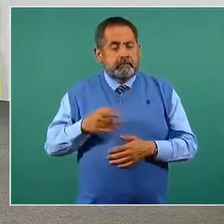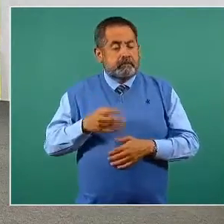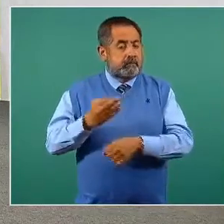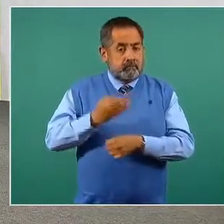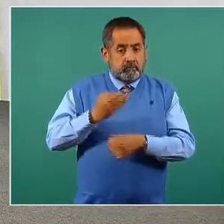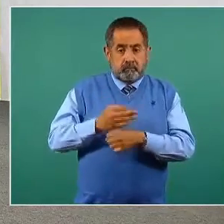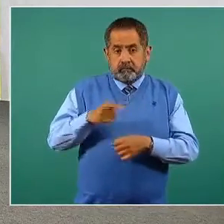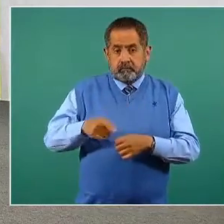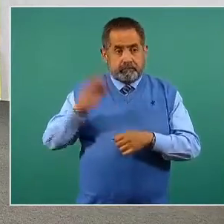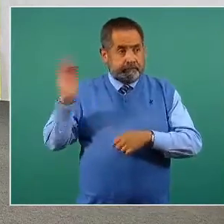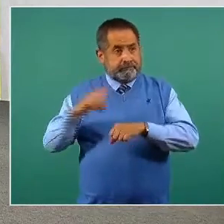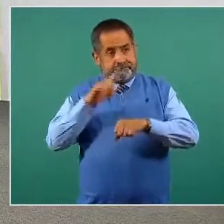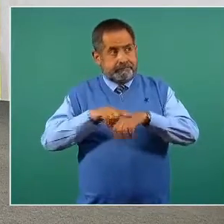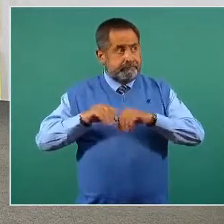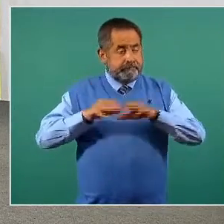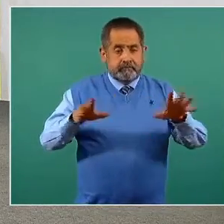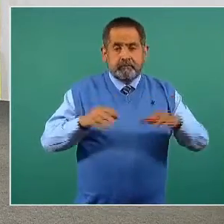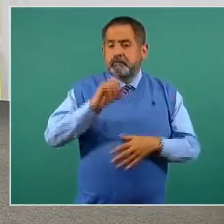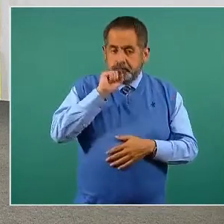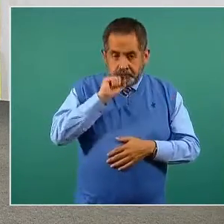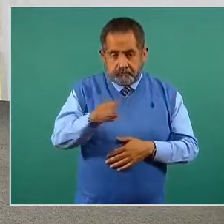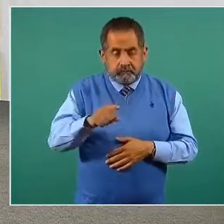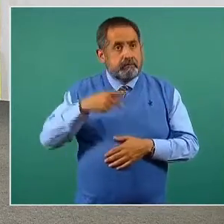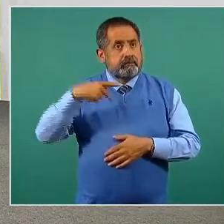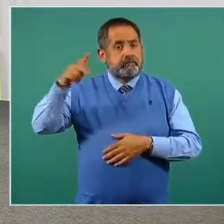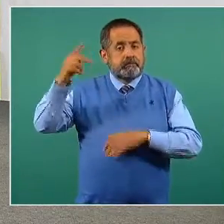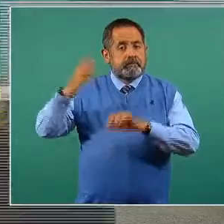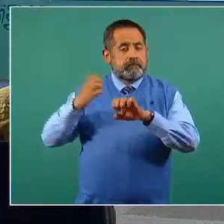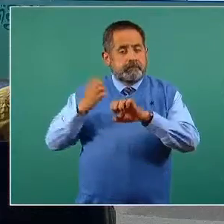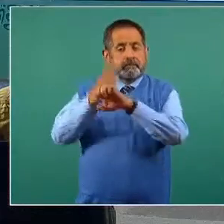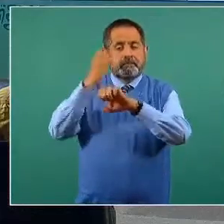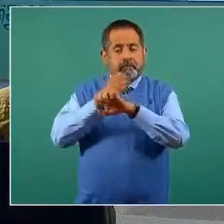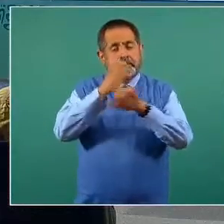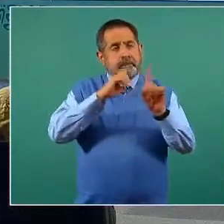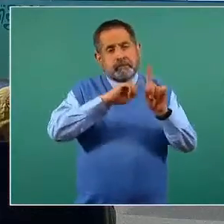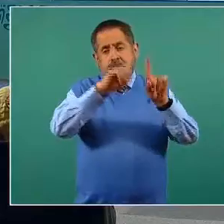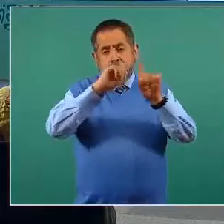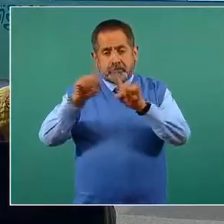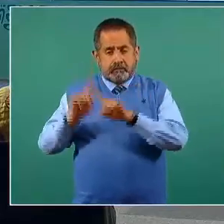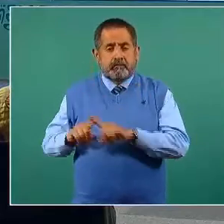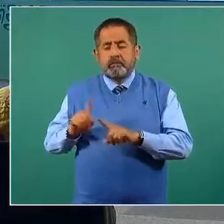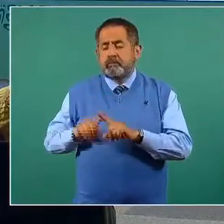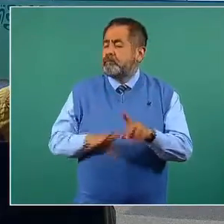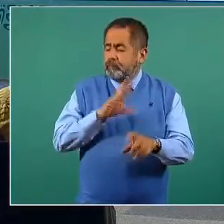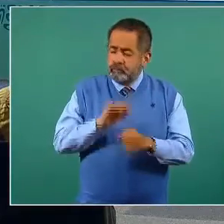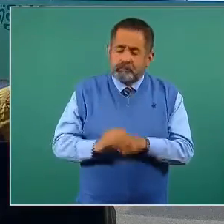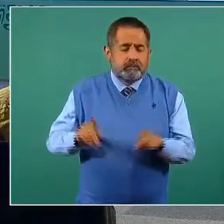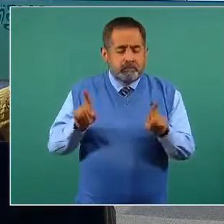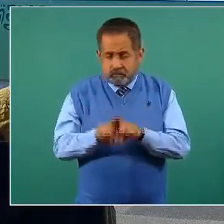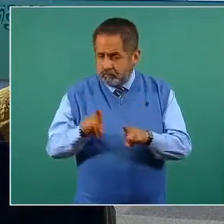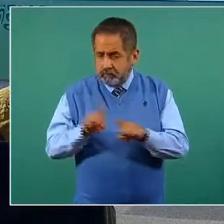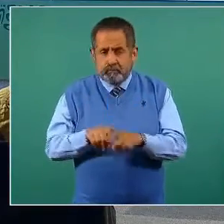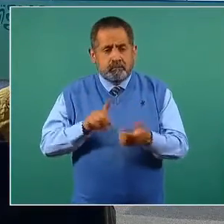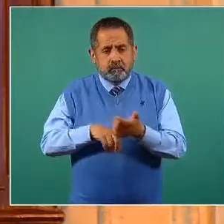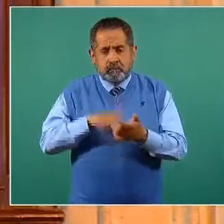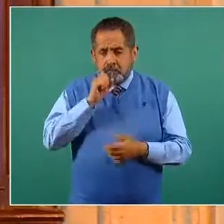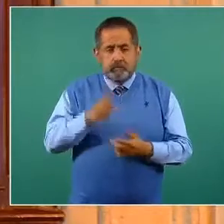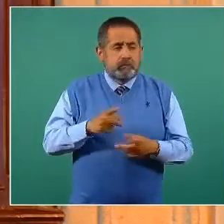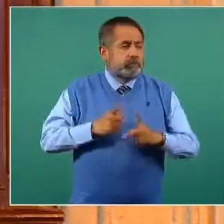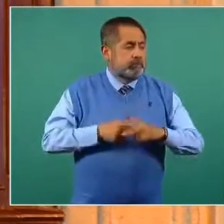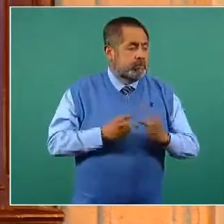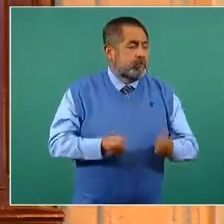a nivel federal, esto es algo que se está realizando constantemente también en los niveles estatales y,